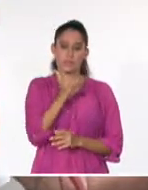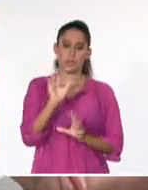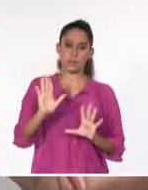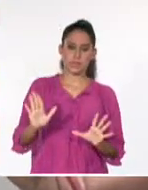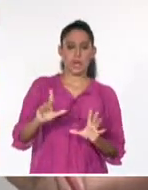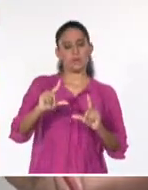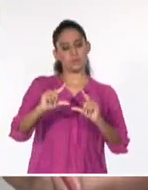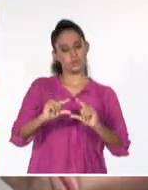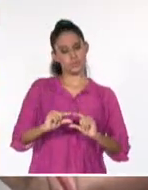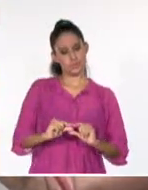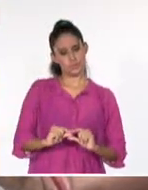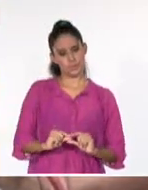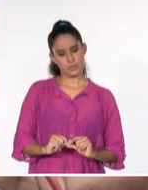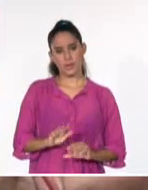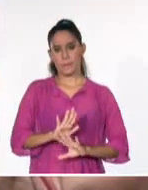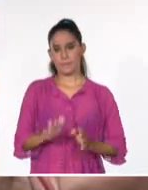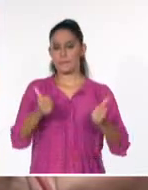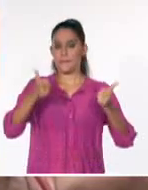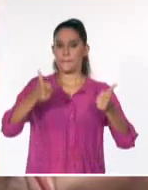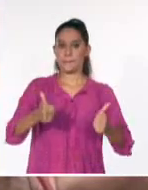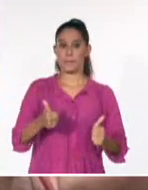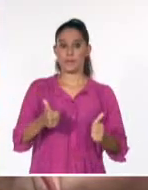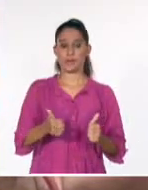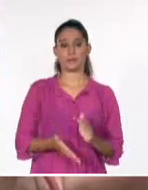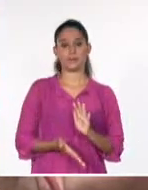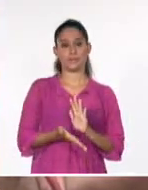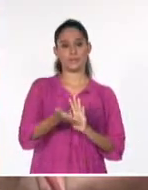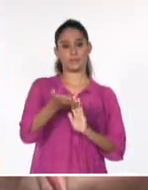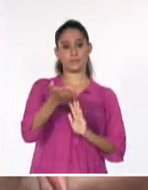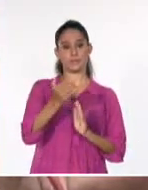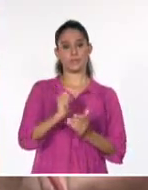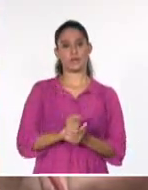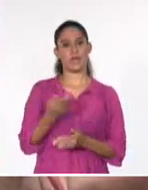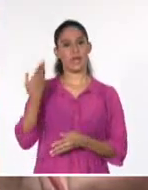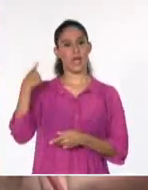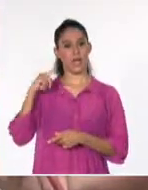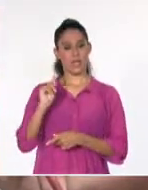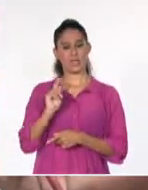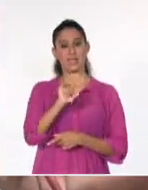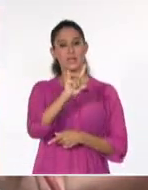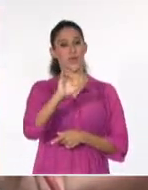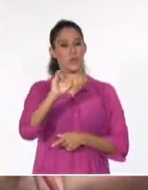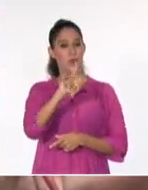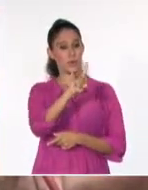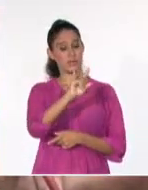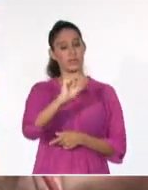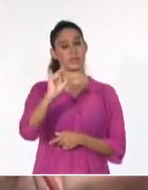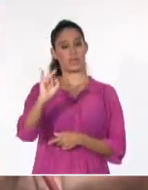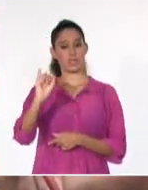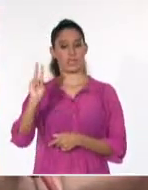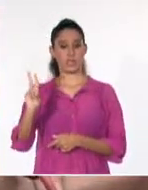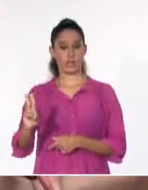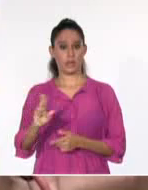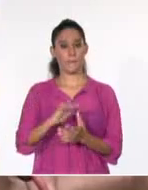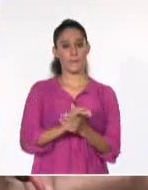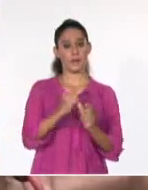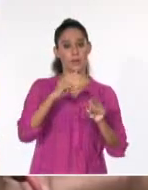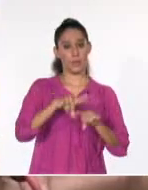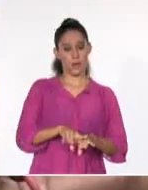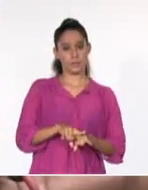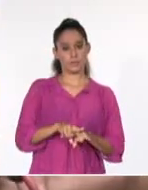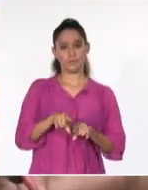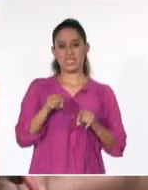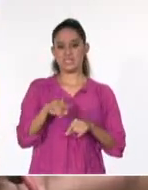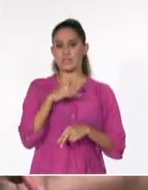menor que la que estamos pronosticando, que la que ocurrió el día de ayer, que fueron 972 megawatts. Eso, por supuesto, resultado